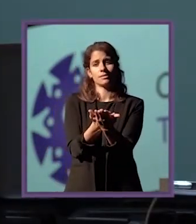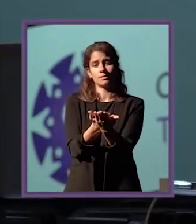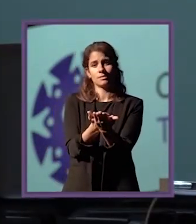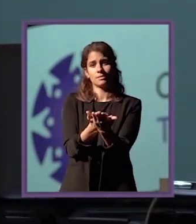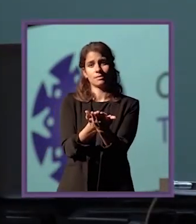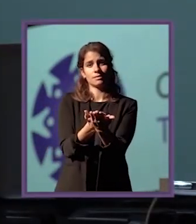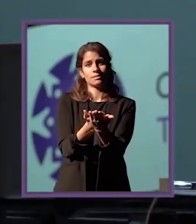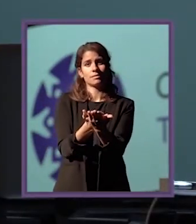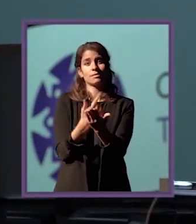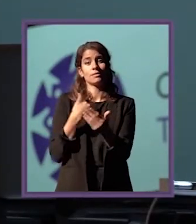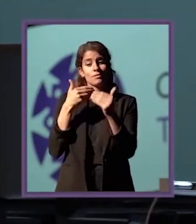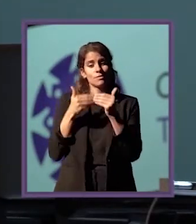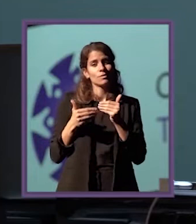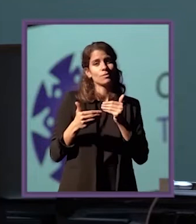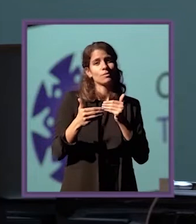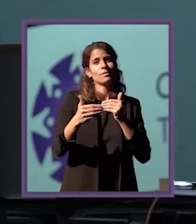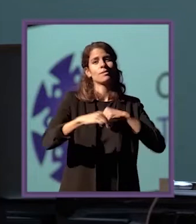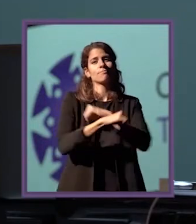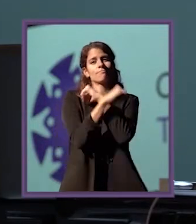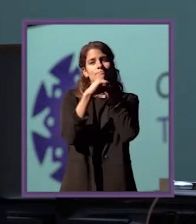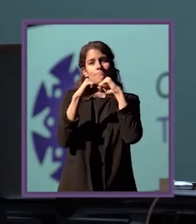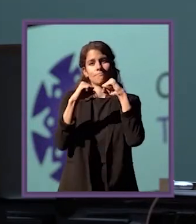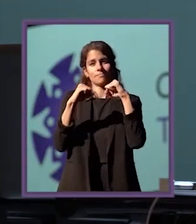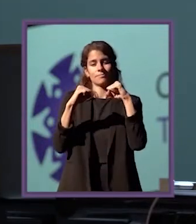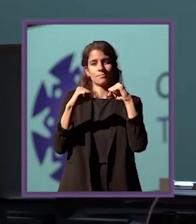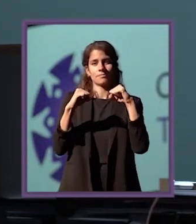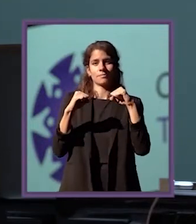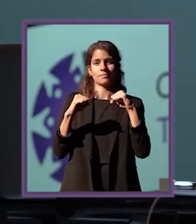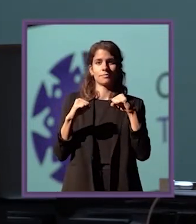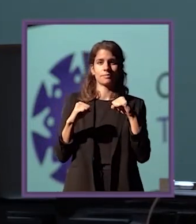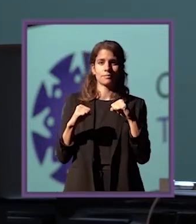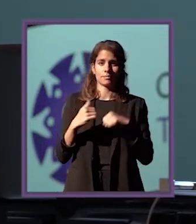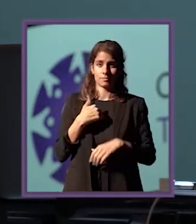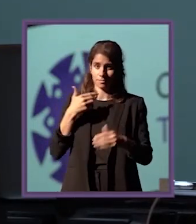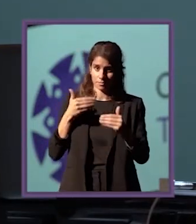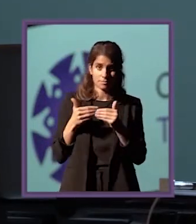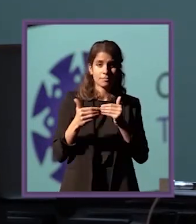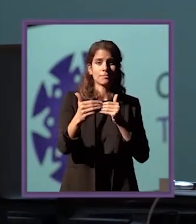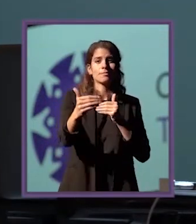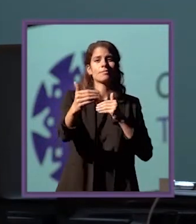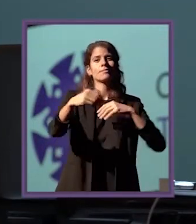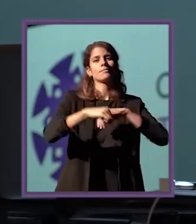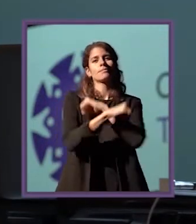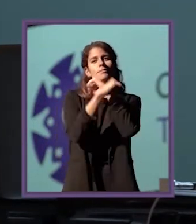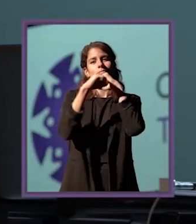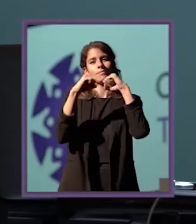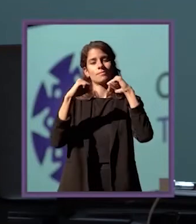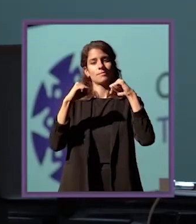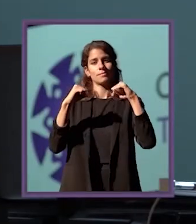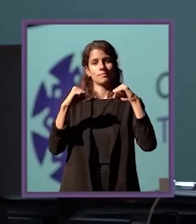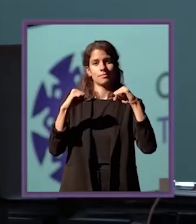Soy la fortaleza de mañana, soy la fortaleza de